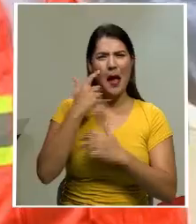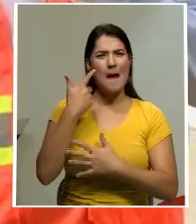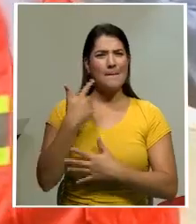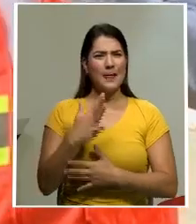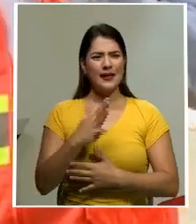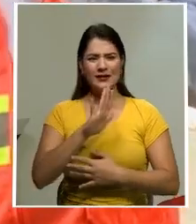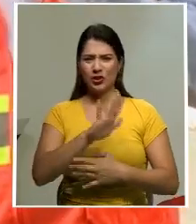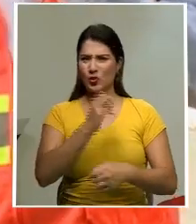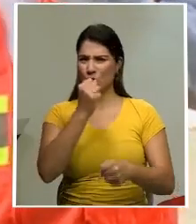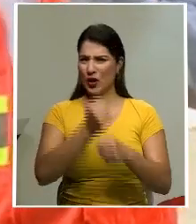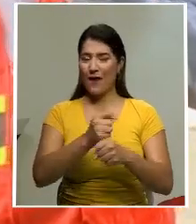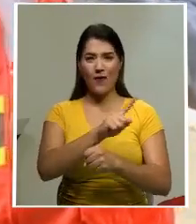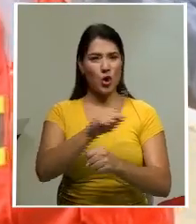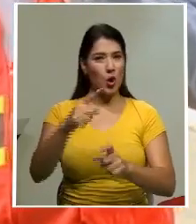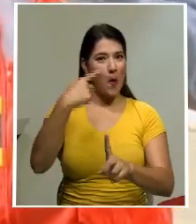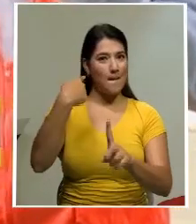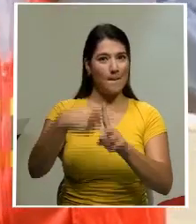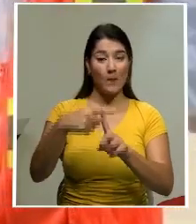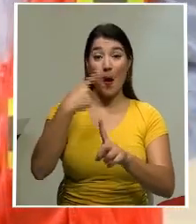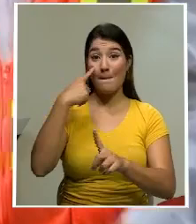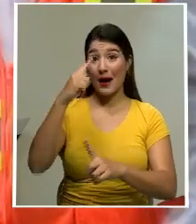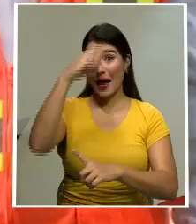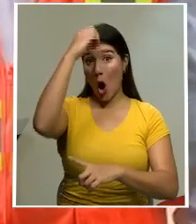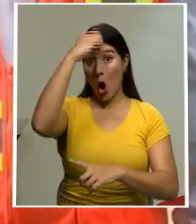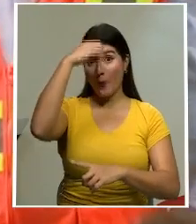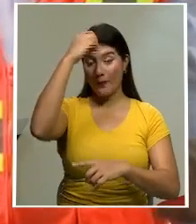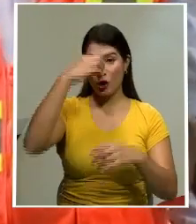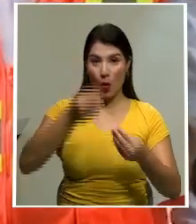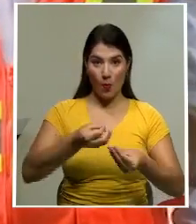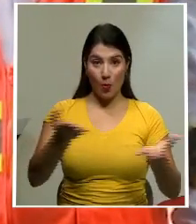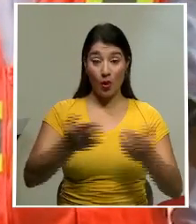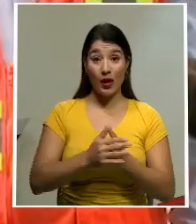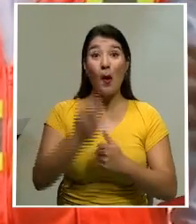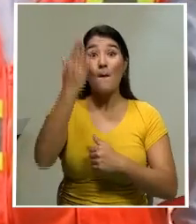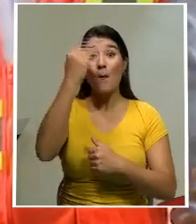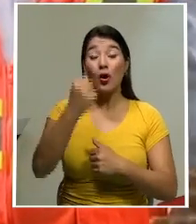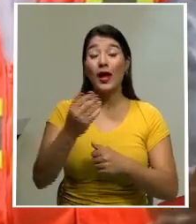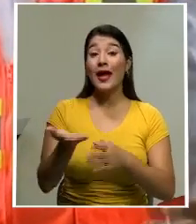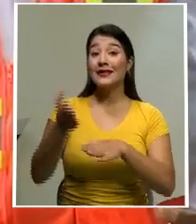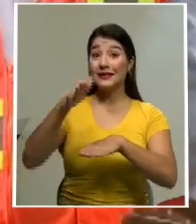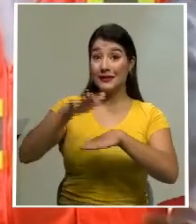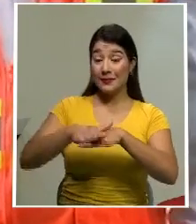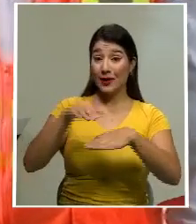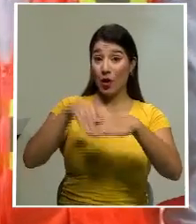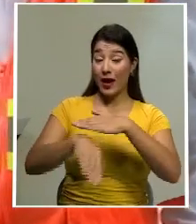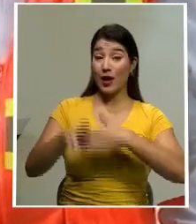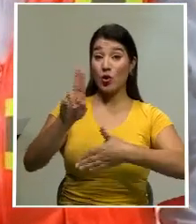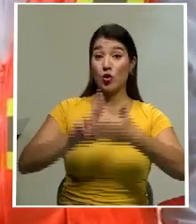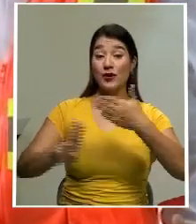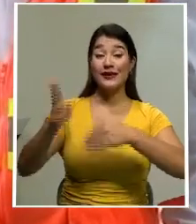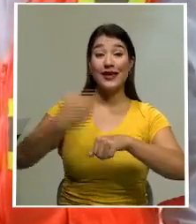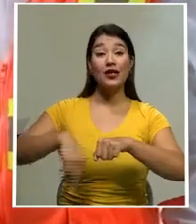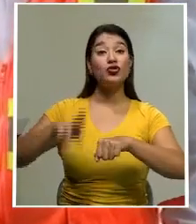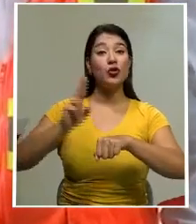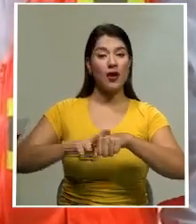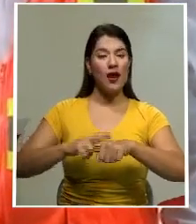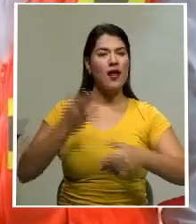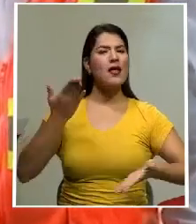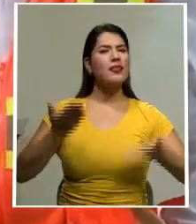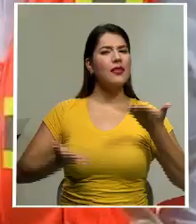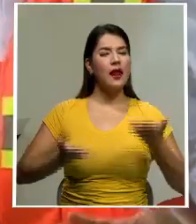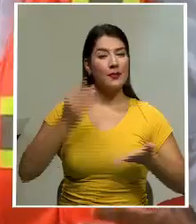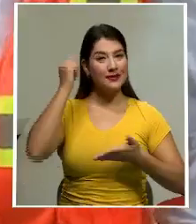muy positivo para la opinión pública, pues, según el experto de la Universidad Nacional, el gobierno posiblemente tenga que